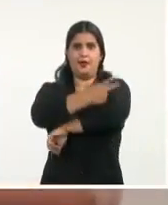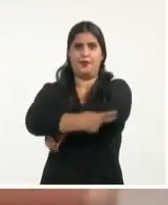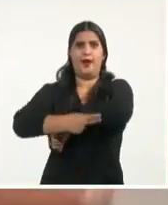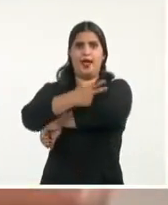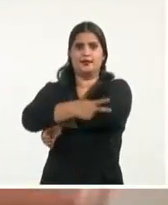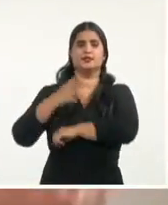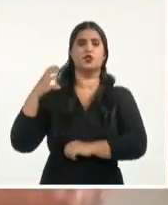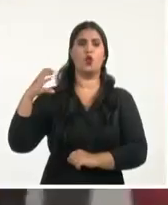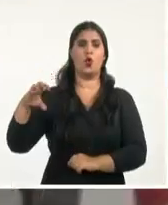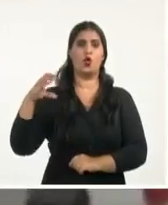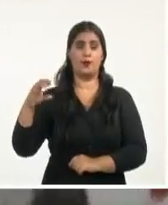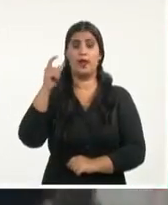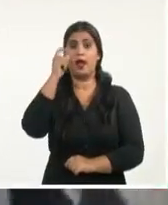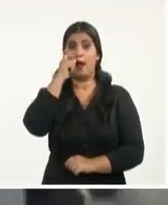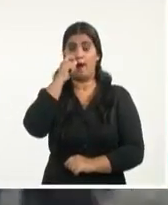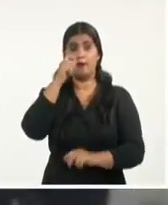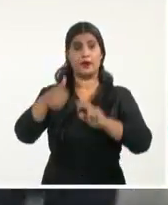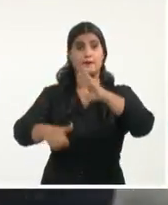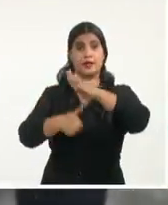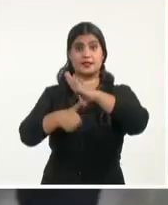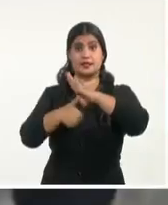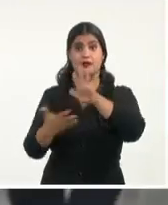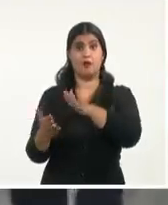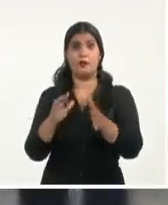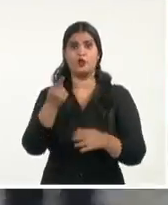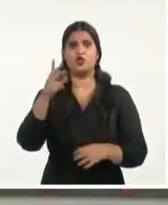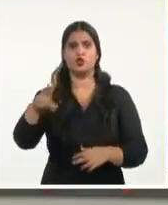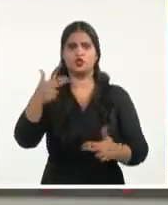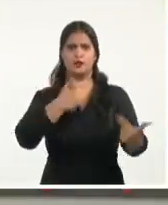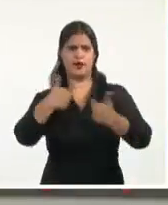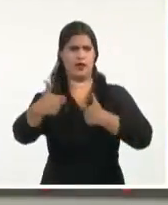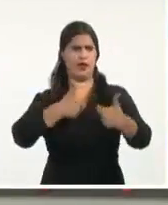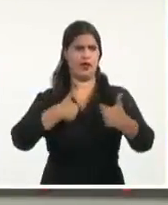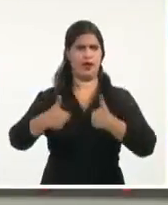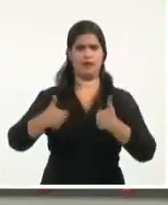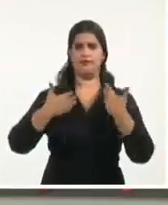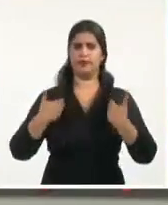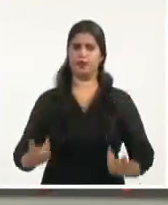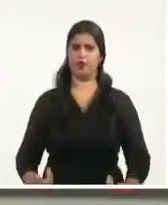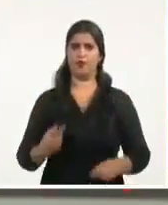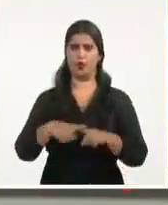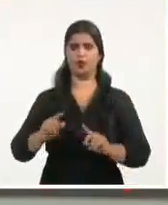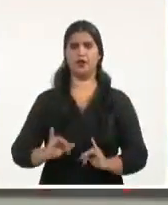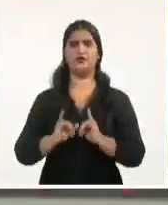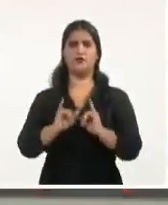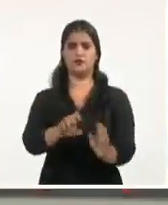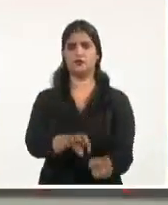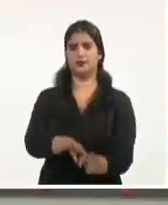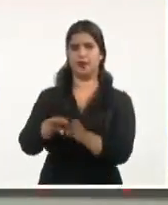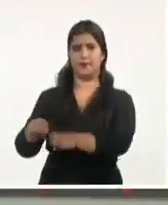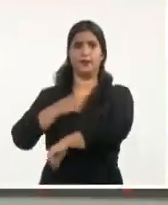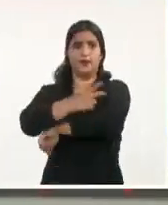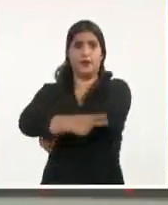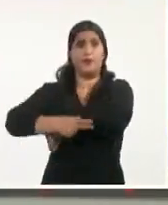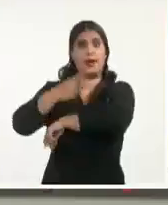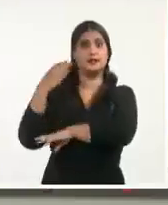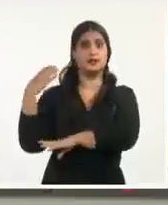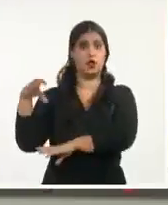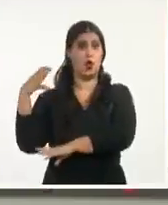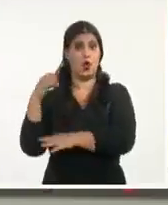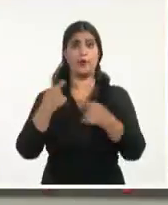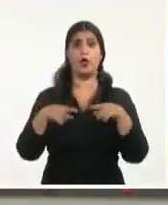autopsia, el presidente haitiano recibió al menos 12 disparos. En otros temas, las Fuerzas Aéreas de Colombia y de Estados Unidos